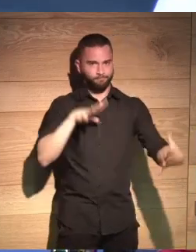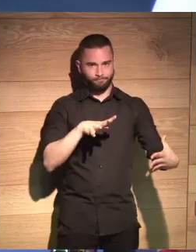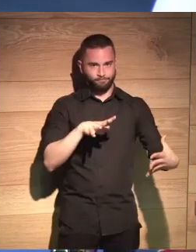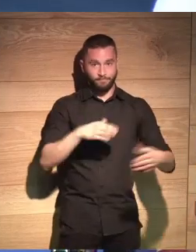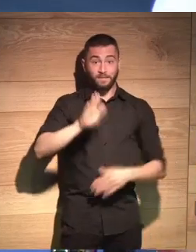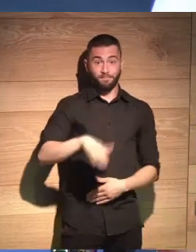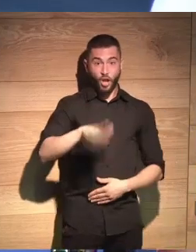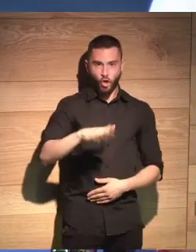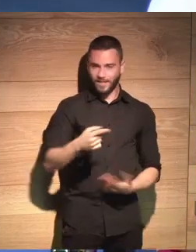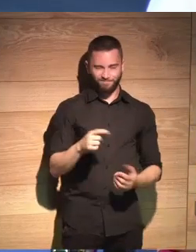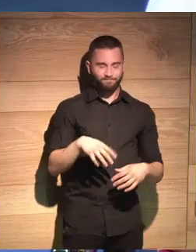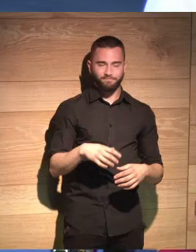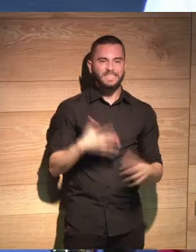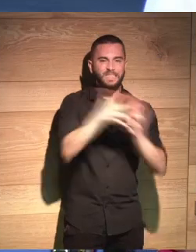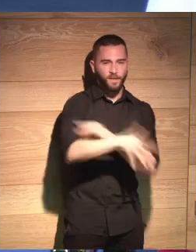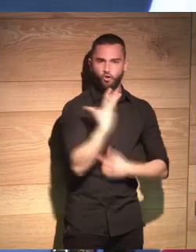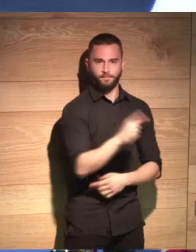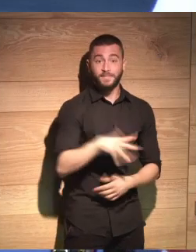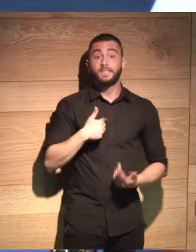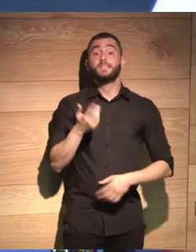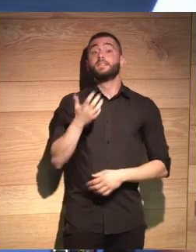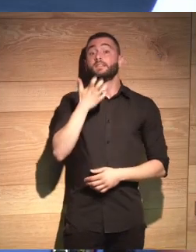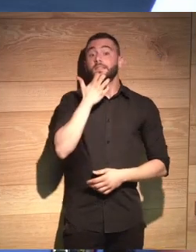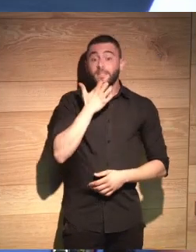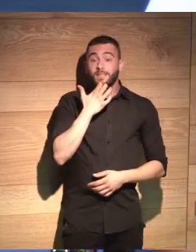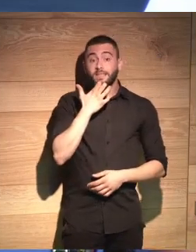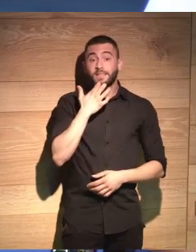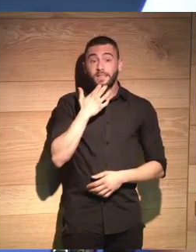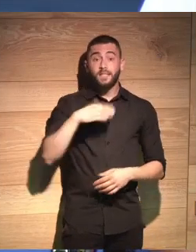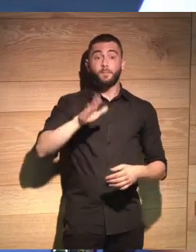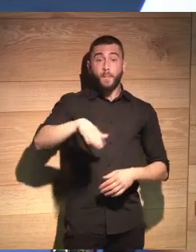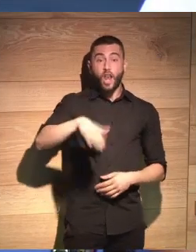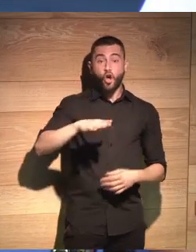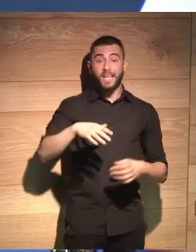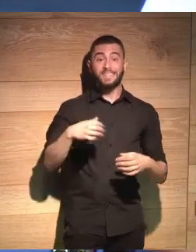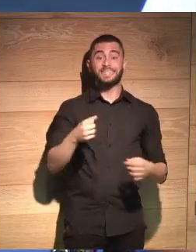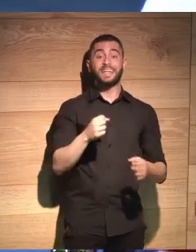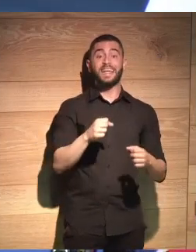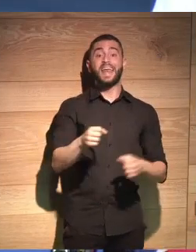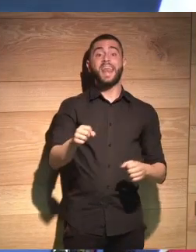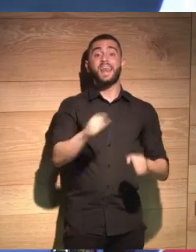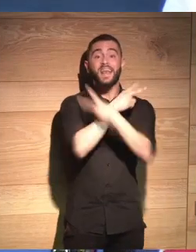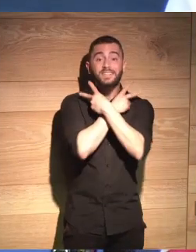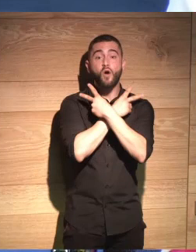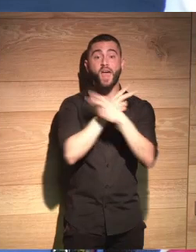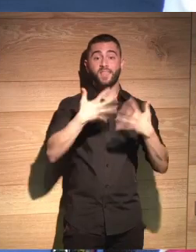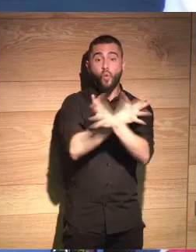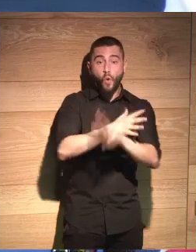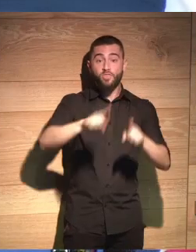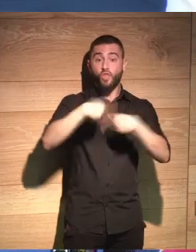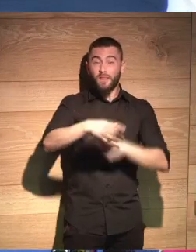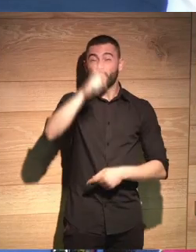es, ¿recuerdas cómo jugamos con ellas afuera del restaurante, después lanzándolas contra el muro y atrapándolas de